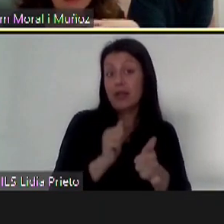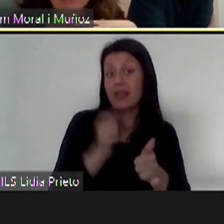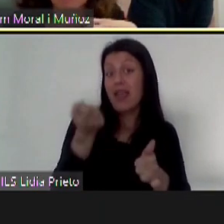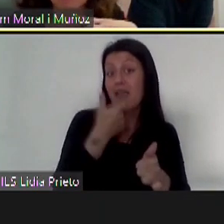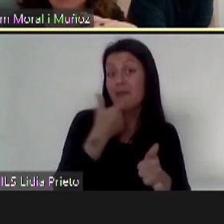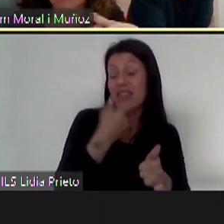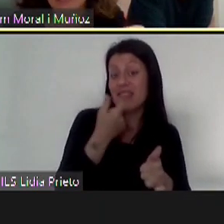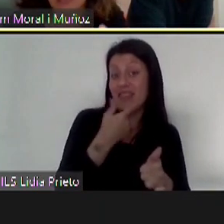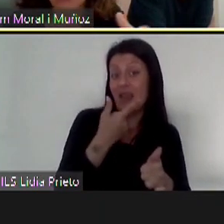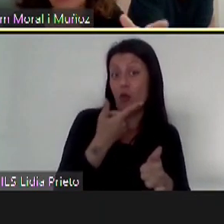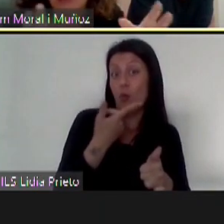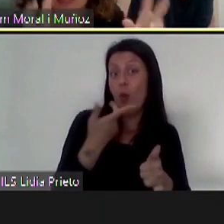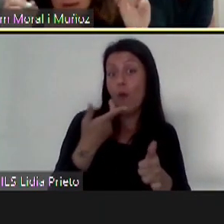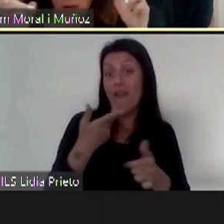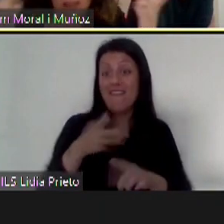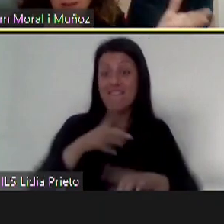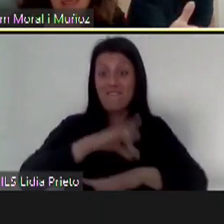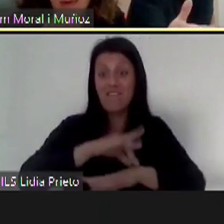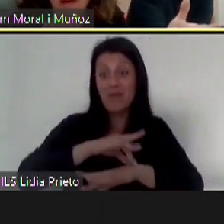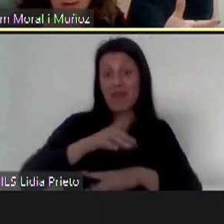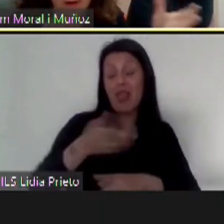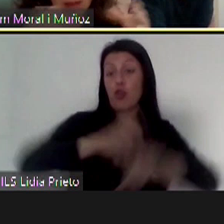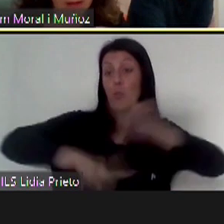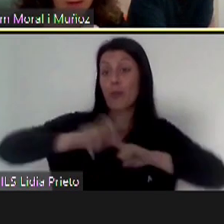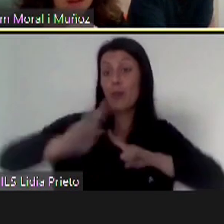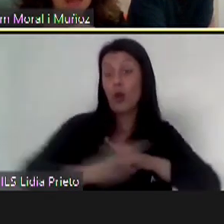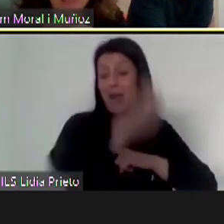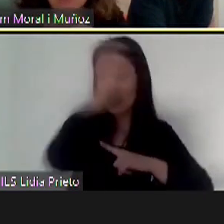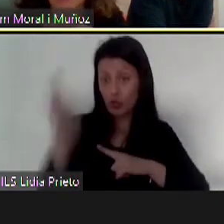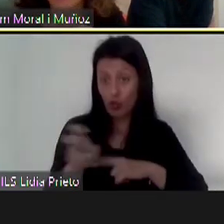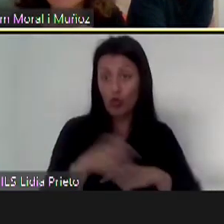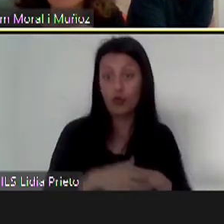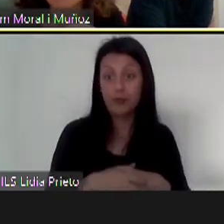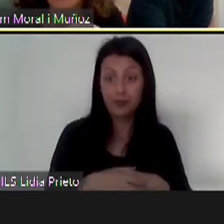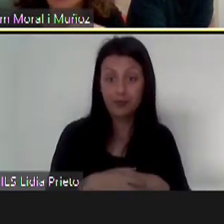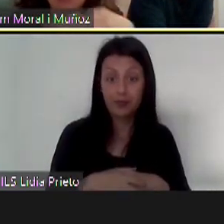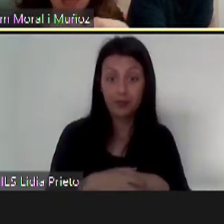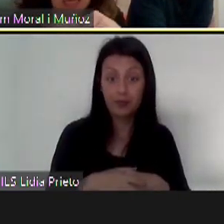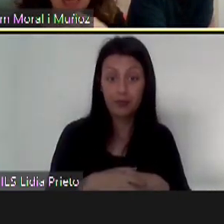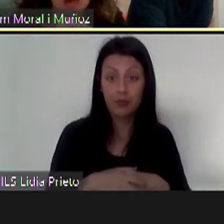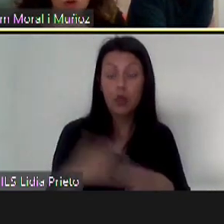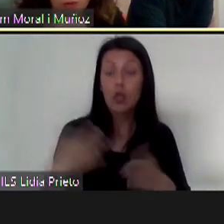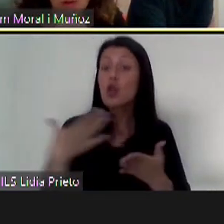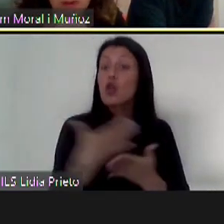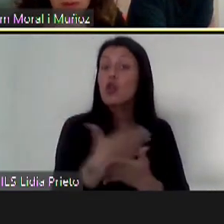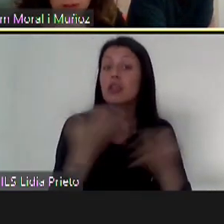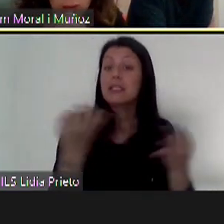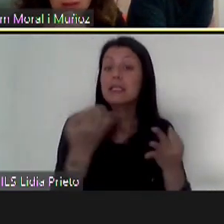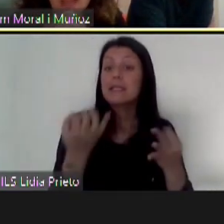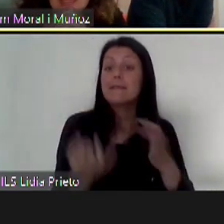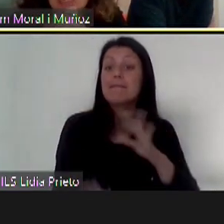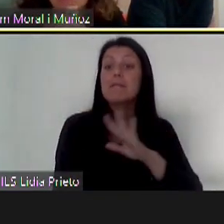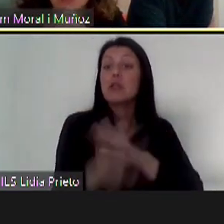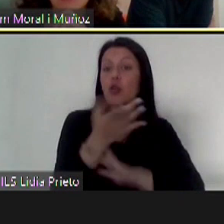patologías para explicar el resto de lo que se llamaba enfermedad. Y todo estaba en el origen del cuerpo, ¿no?, de la misma